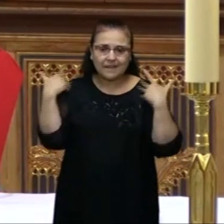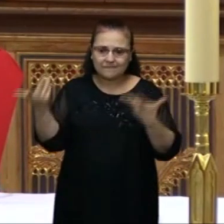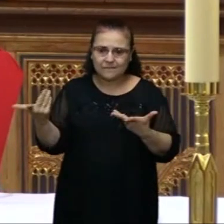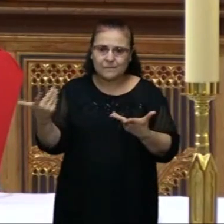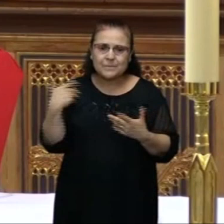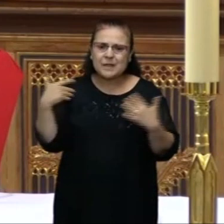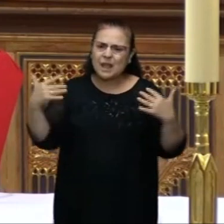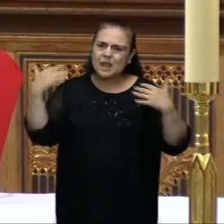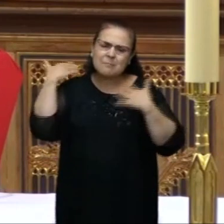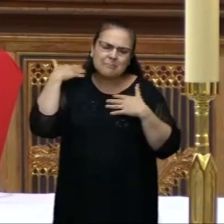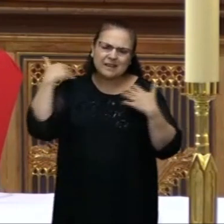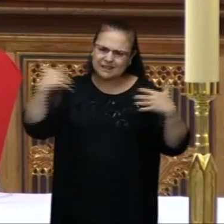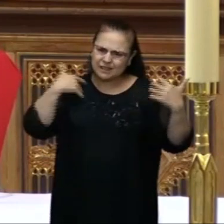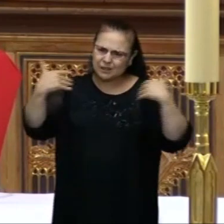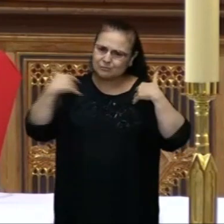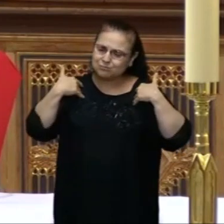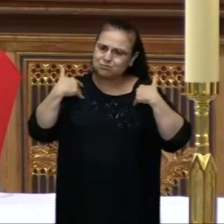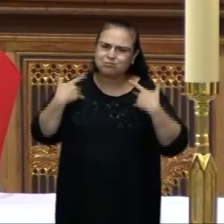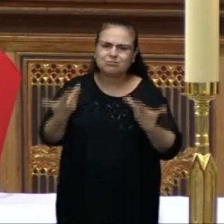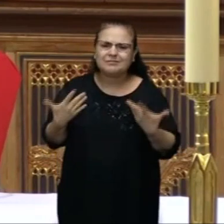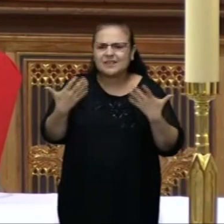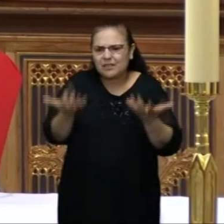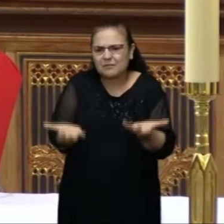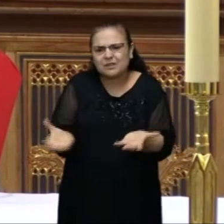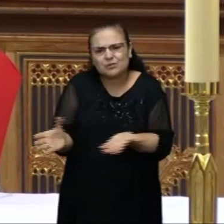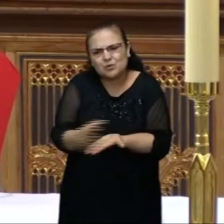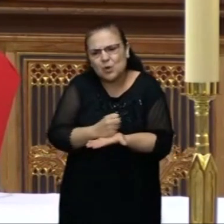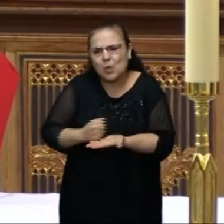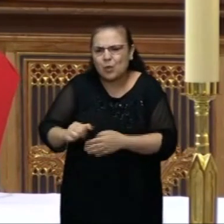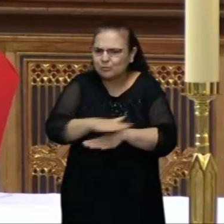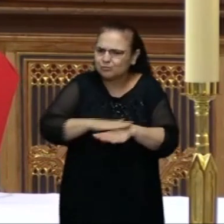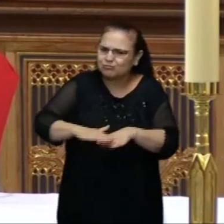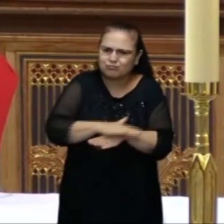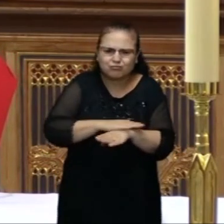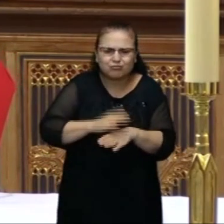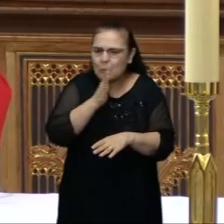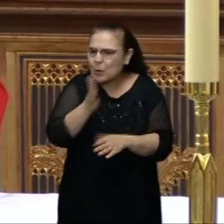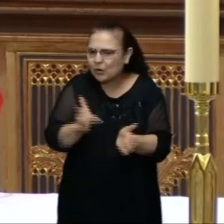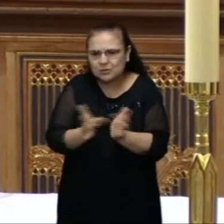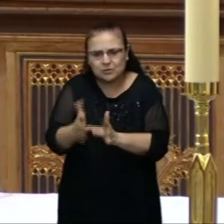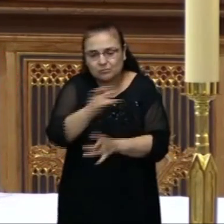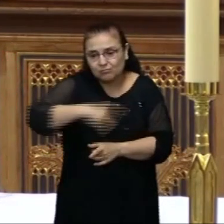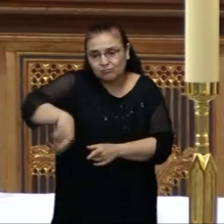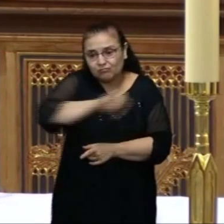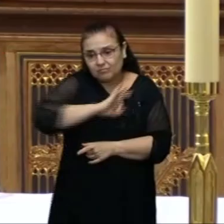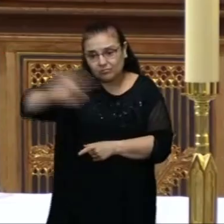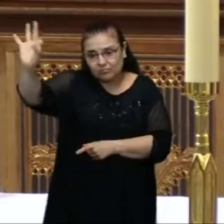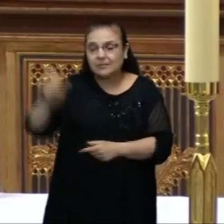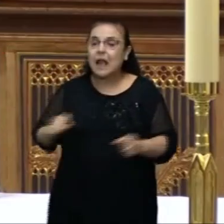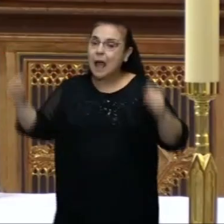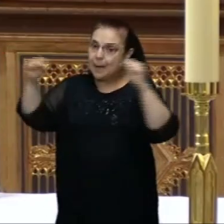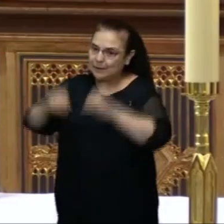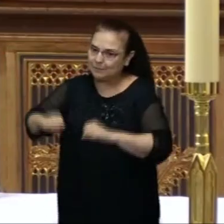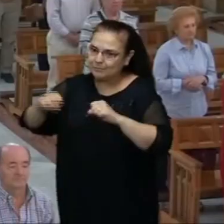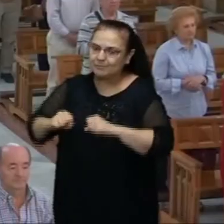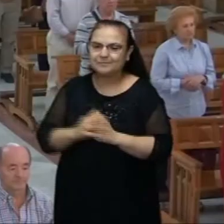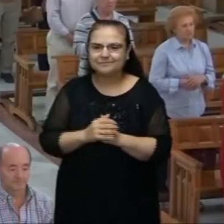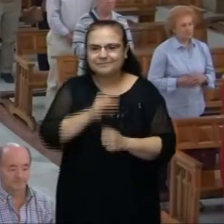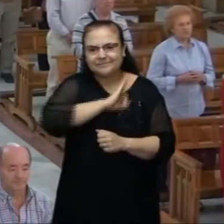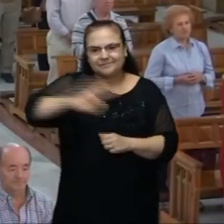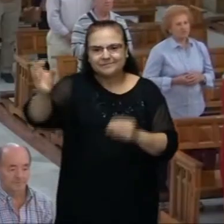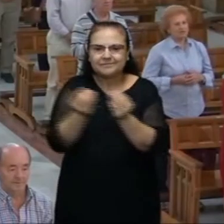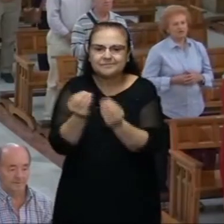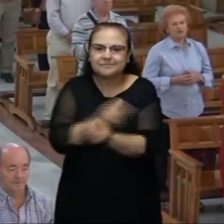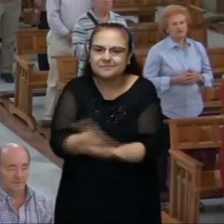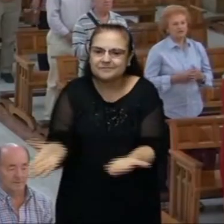el martirio recibe todo el fundamento. Por Jesucristo nuestro Señor, el